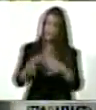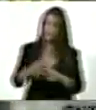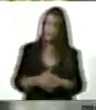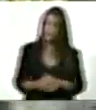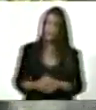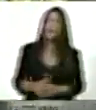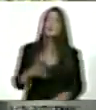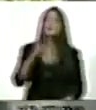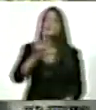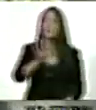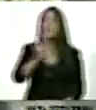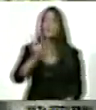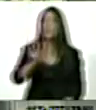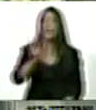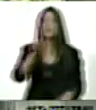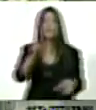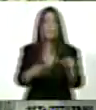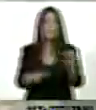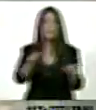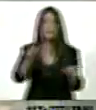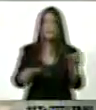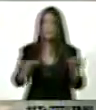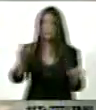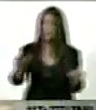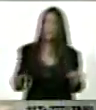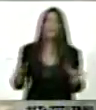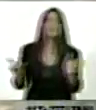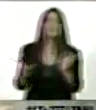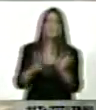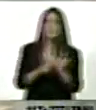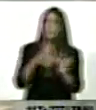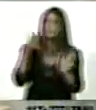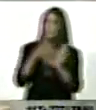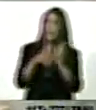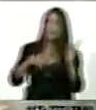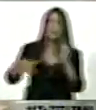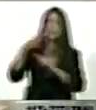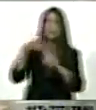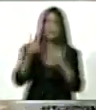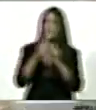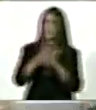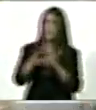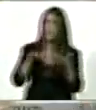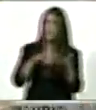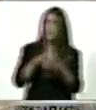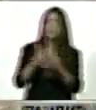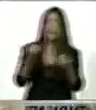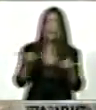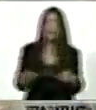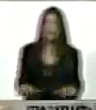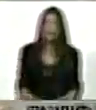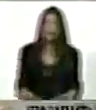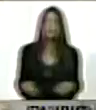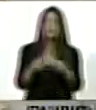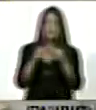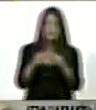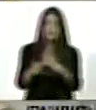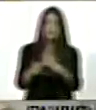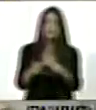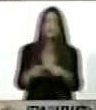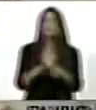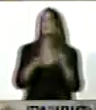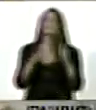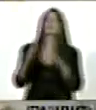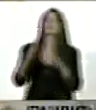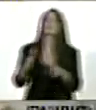de 54 personas que estuvieron incursos en los hechos de violencia y están debidamente, en este caso, siguiéndose el curso de su